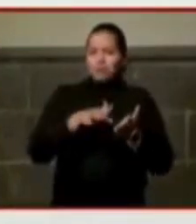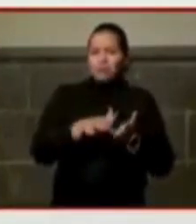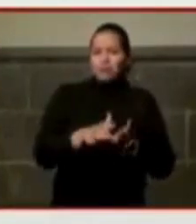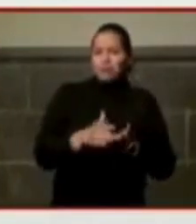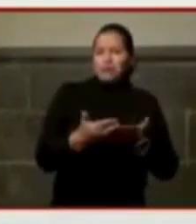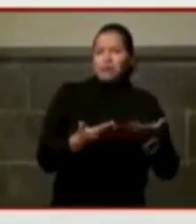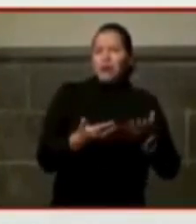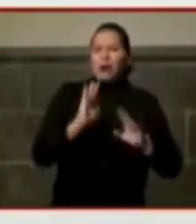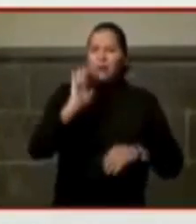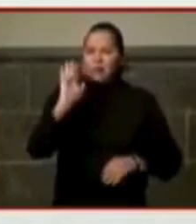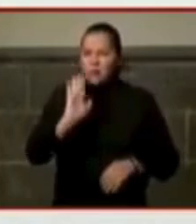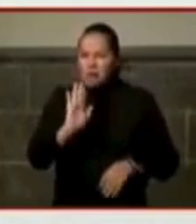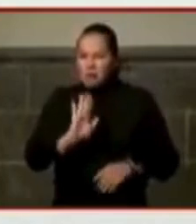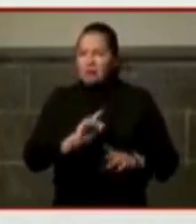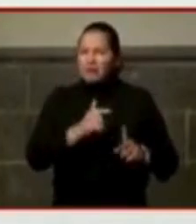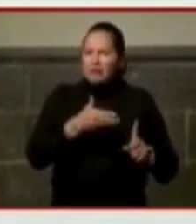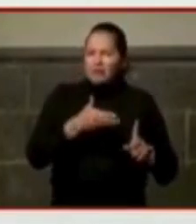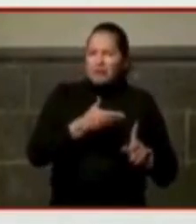pareciera que